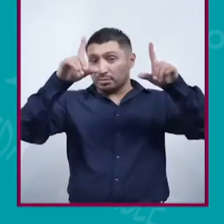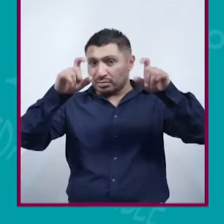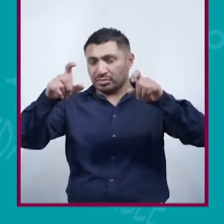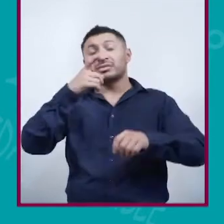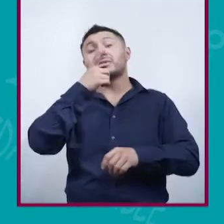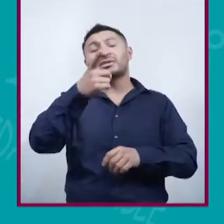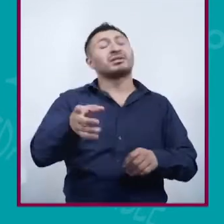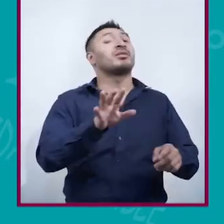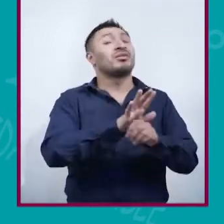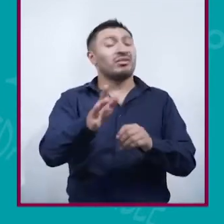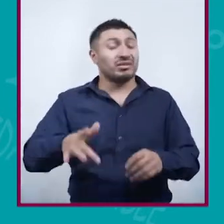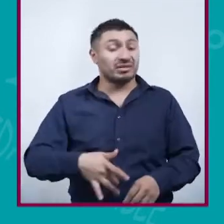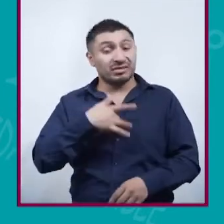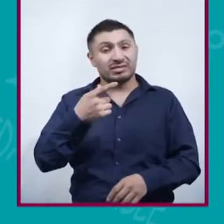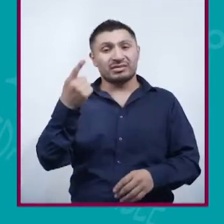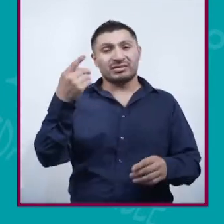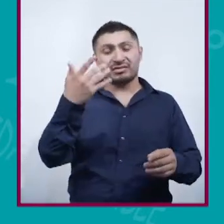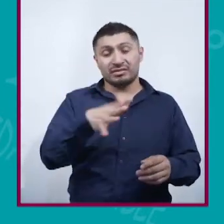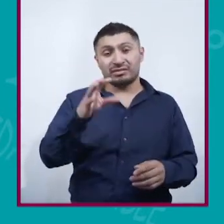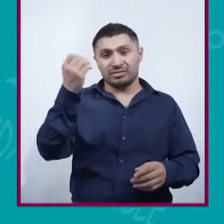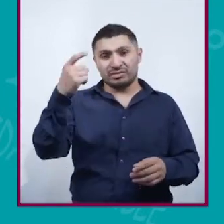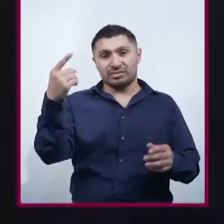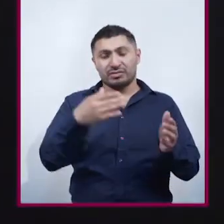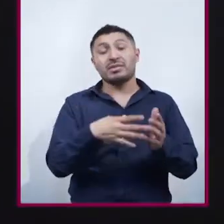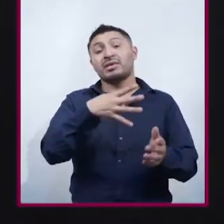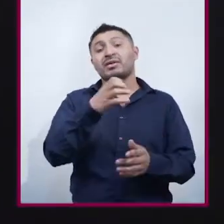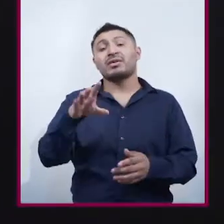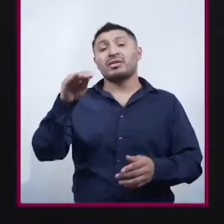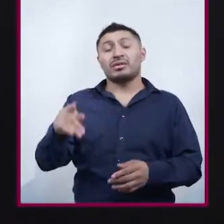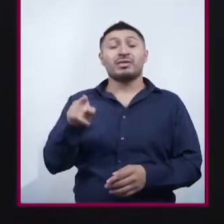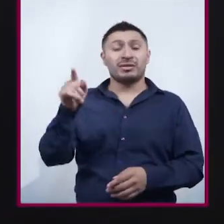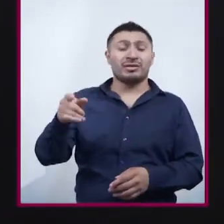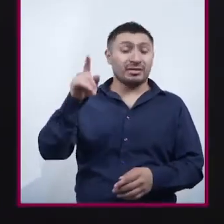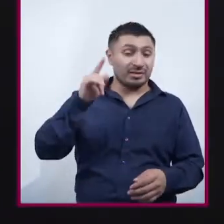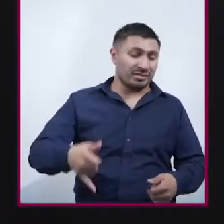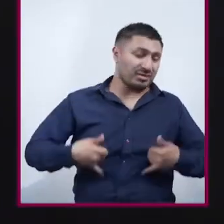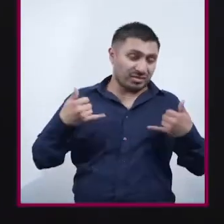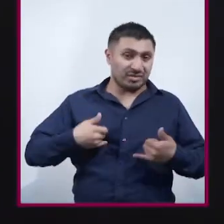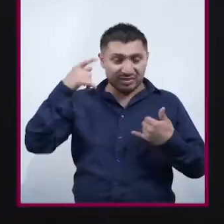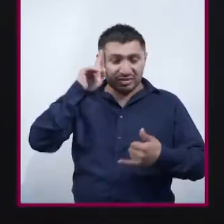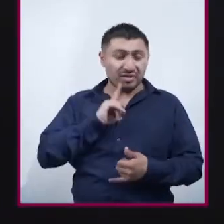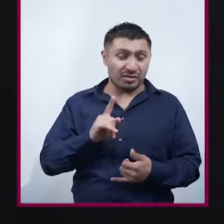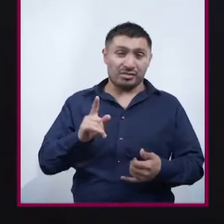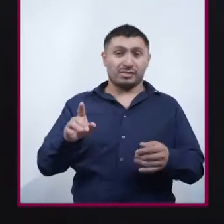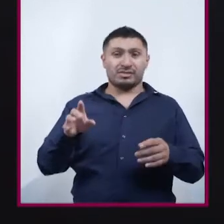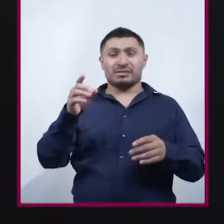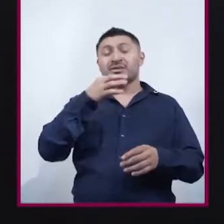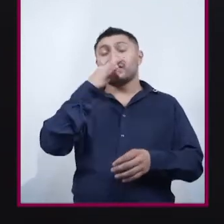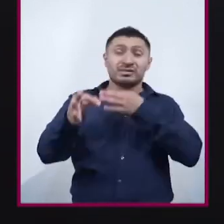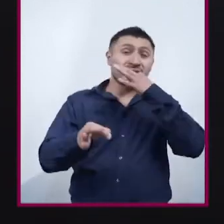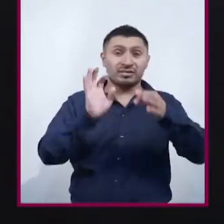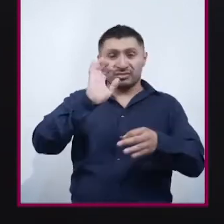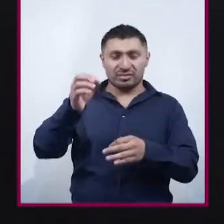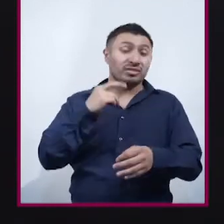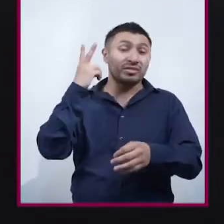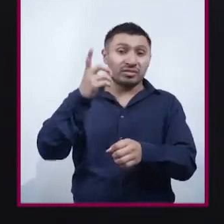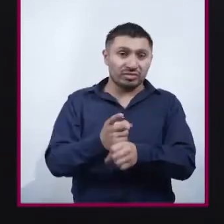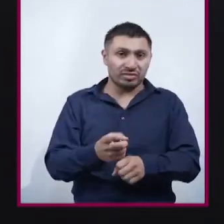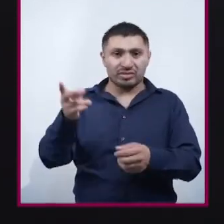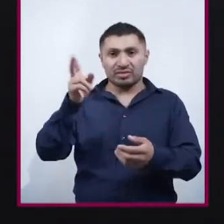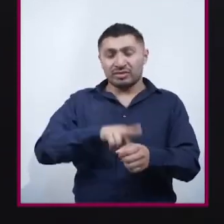Unidos el día 10 de octubre de 1990. La adolescente afirmó que mientras estaba de voluntaria en un hospital de